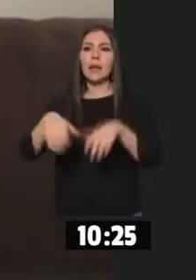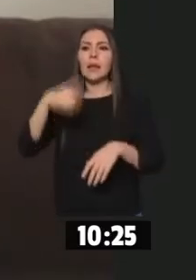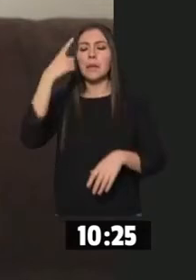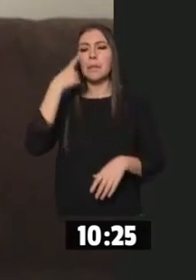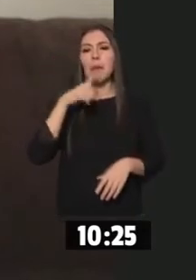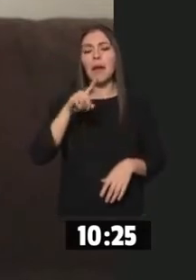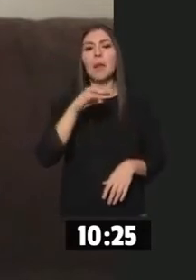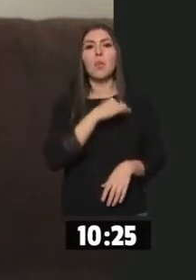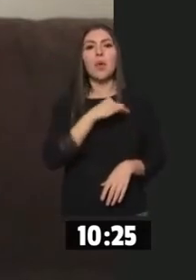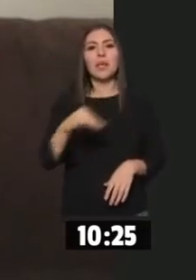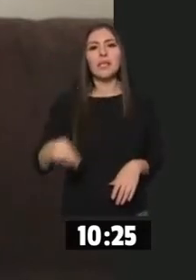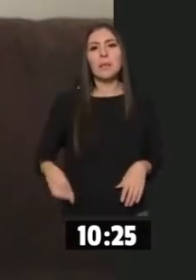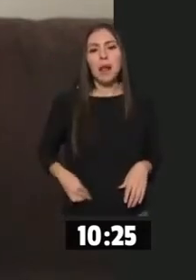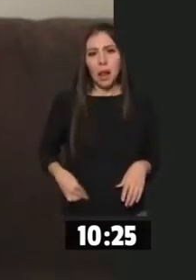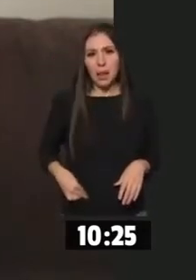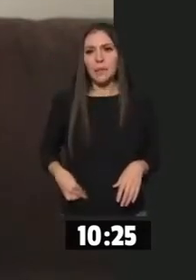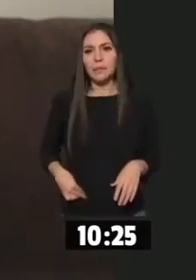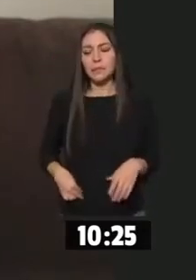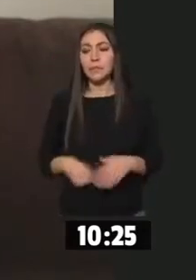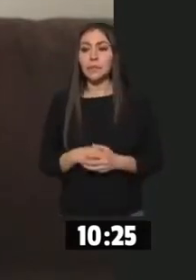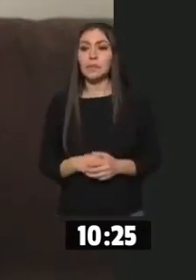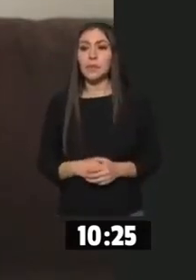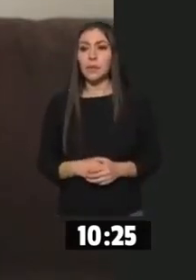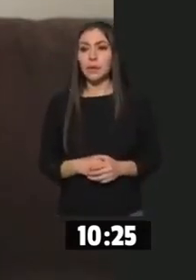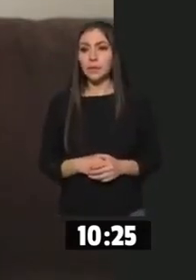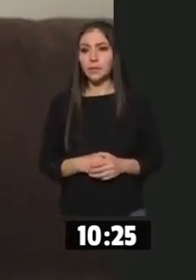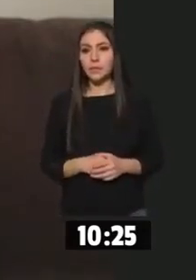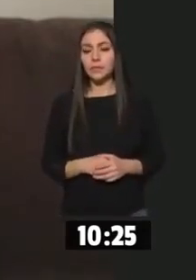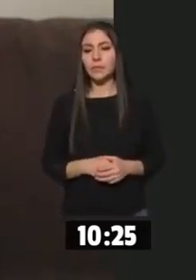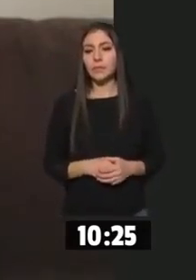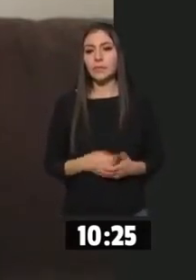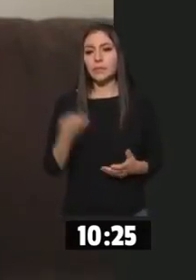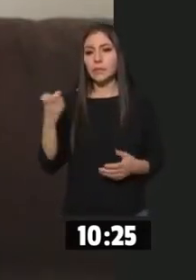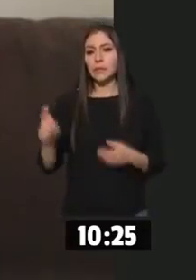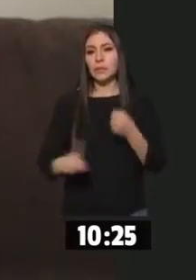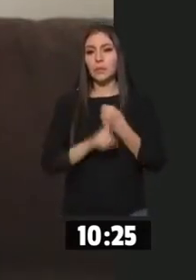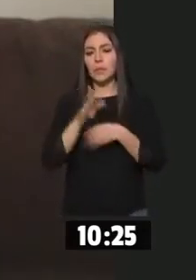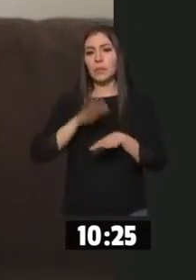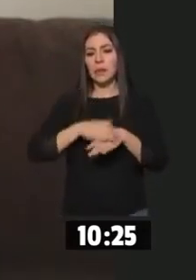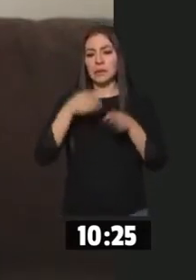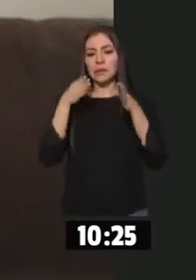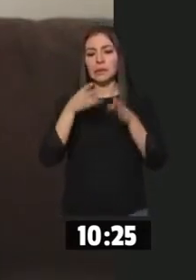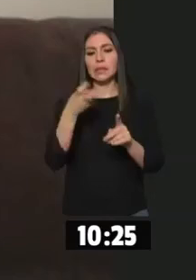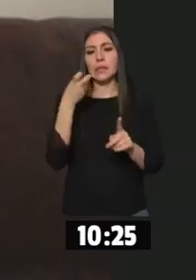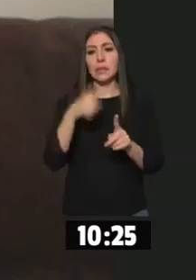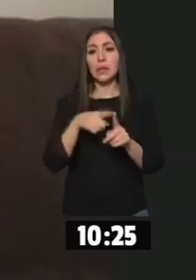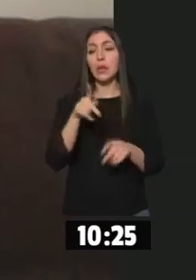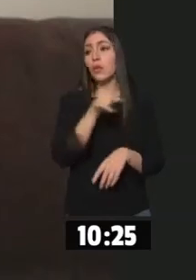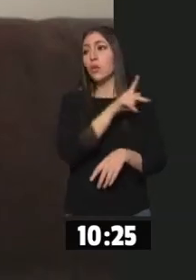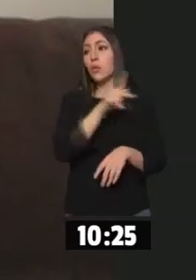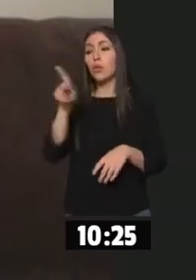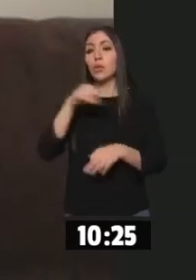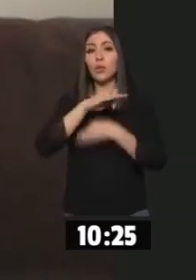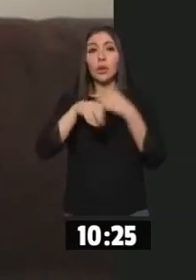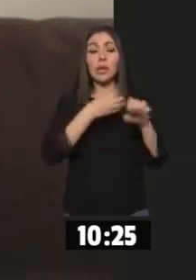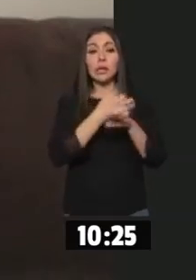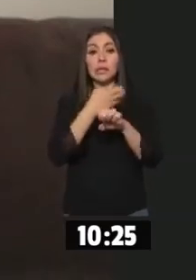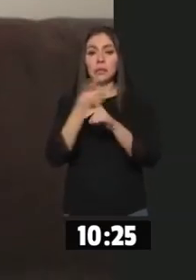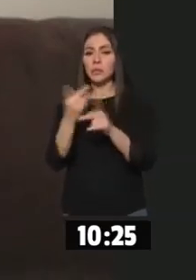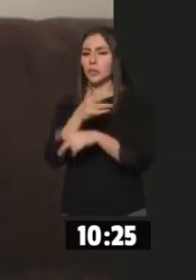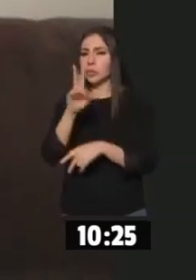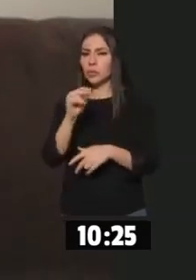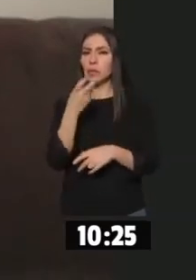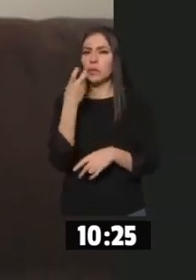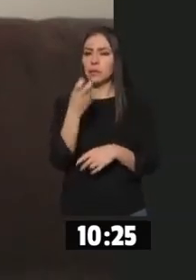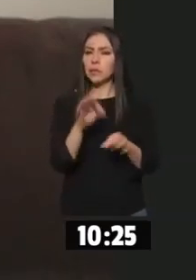ámbito municipal. Entonces, estamos hablando de que el problema está focalizado ahí, no ocurre en todas las entidades. Este también es un dato